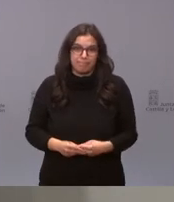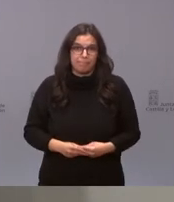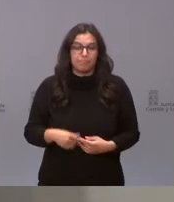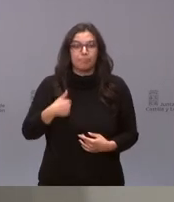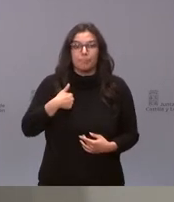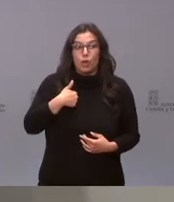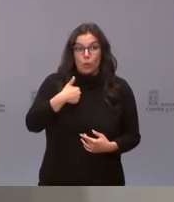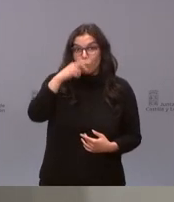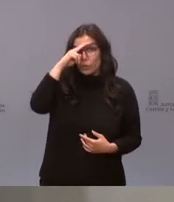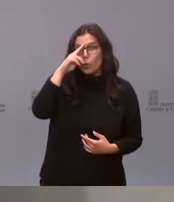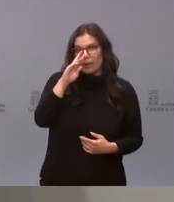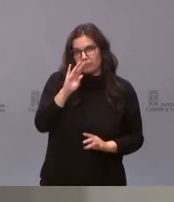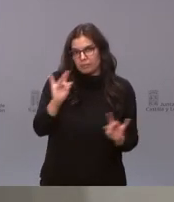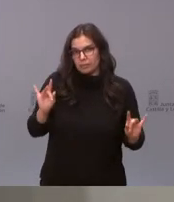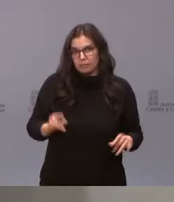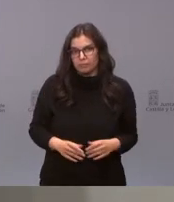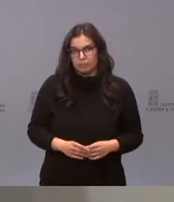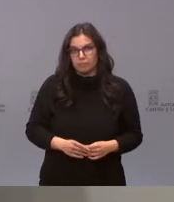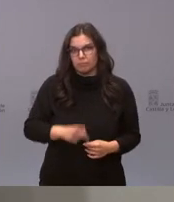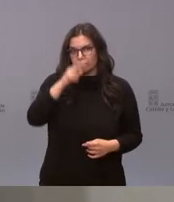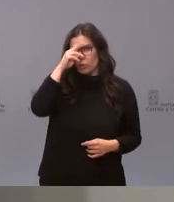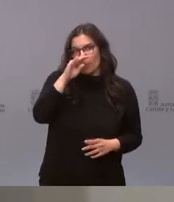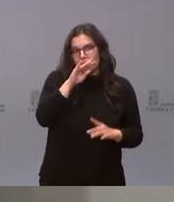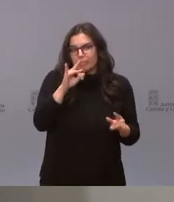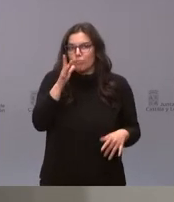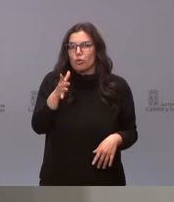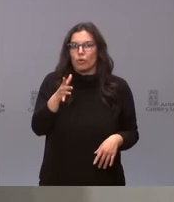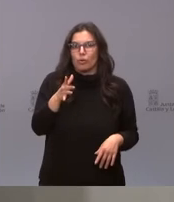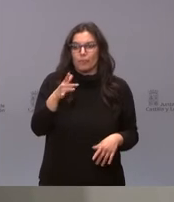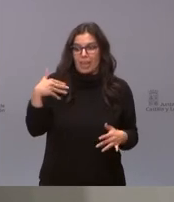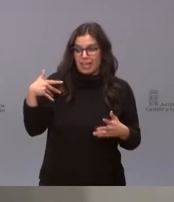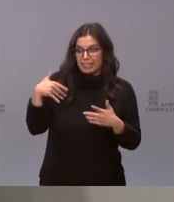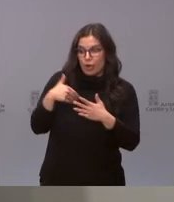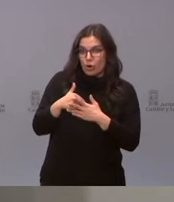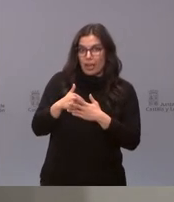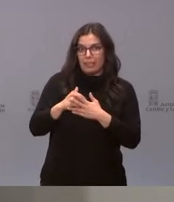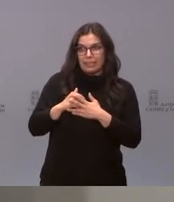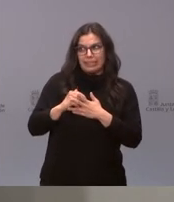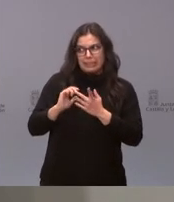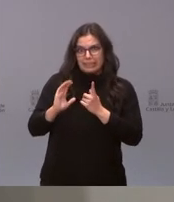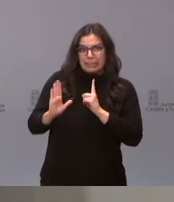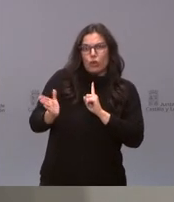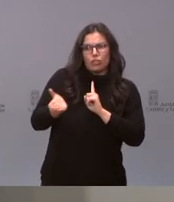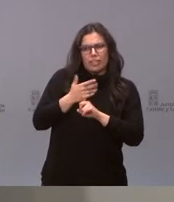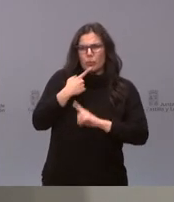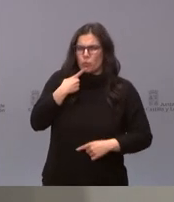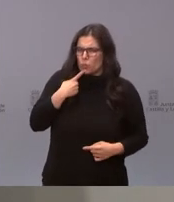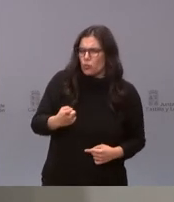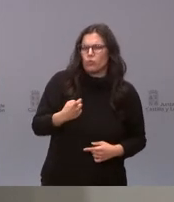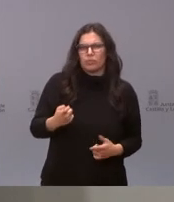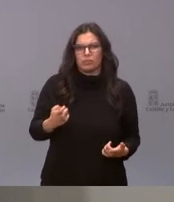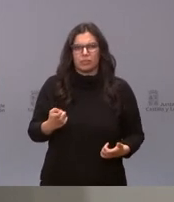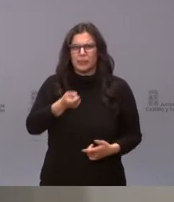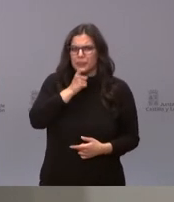nos preocupa y mucho nos preocupa y mucho porque nos ha costado mucho llegar hasta aquí nos ha costado muchísimo llegar hasta aquí